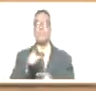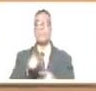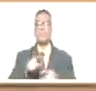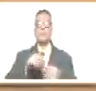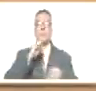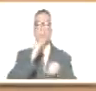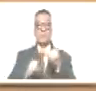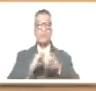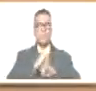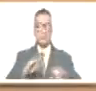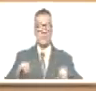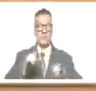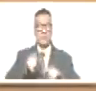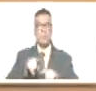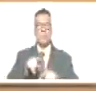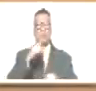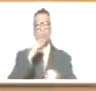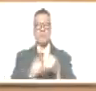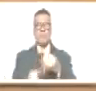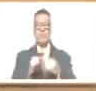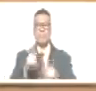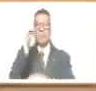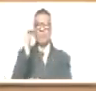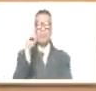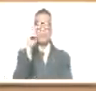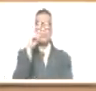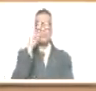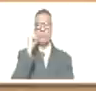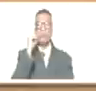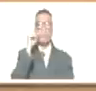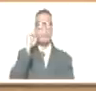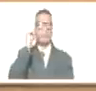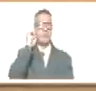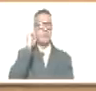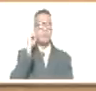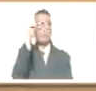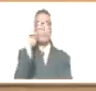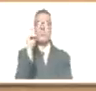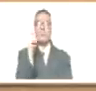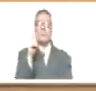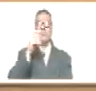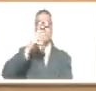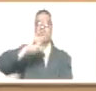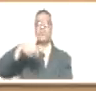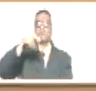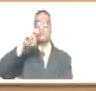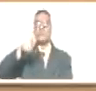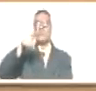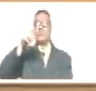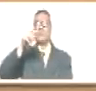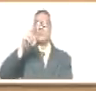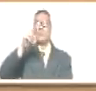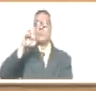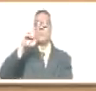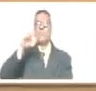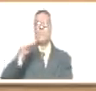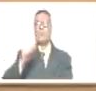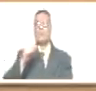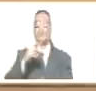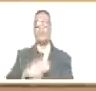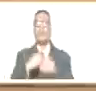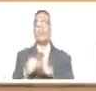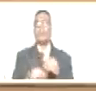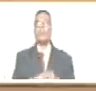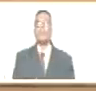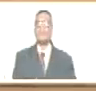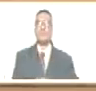la inmunidad parlamentaria del diputado Hugbel Roa a los efectos de que se